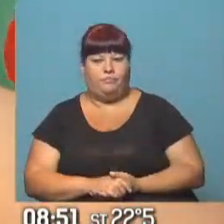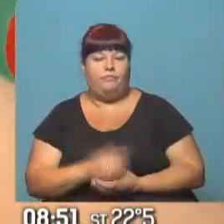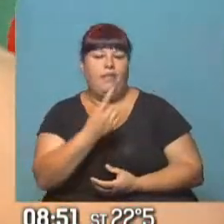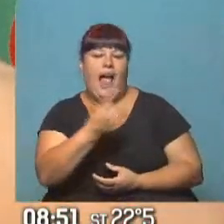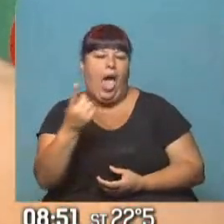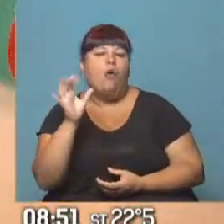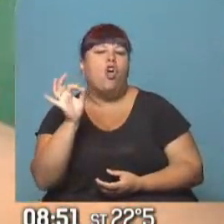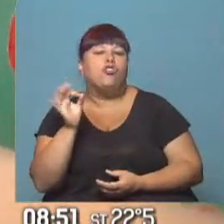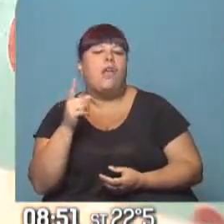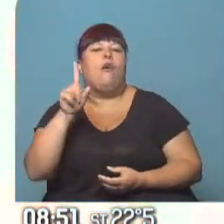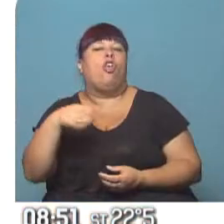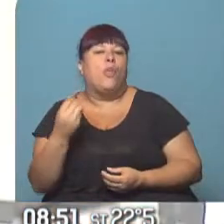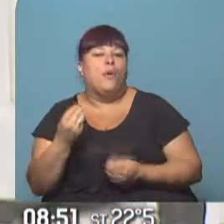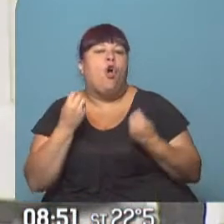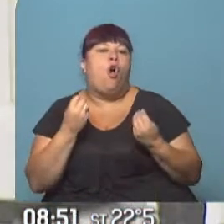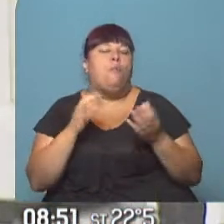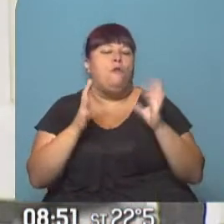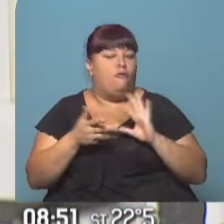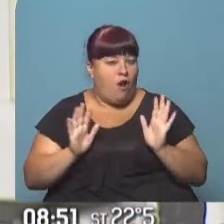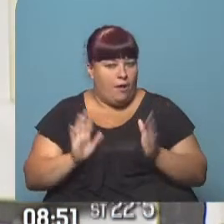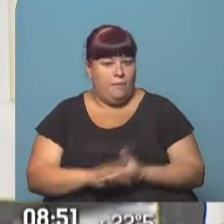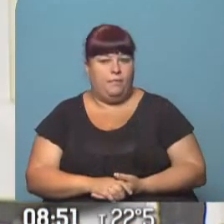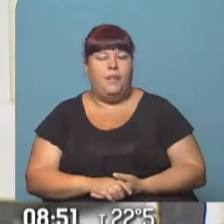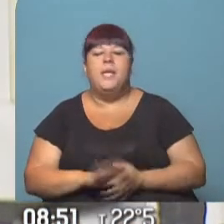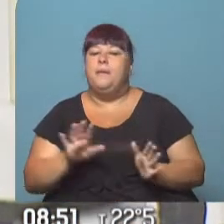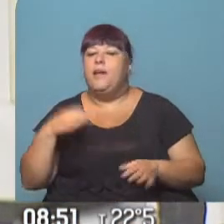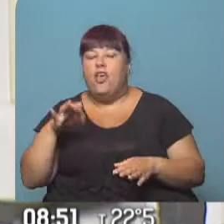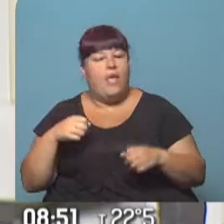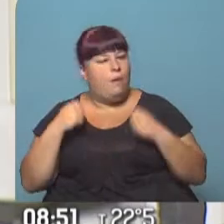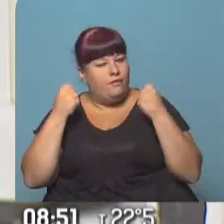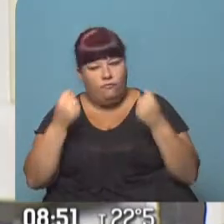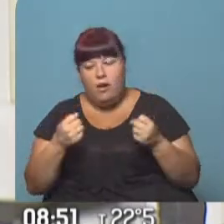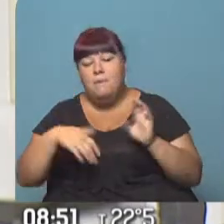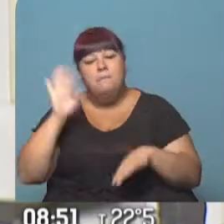uno sabe dónde las sacará o dónde las encontrará, pero